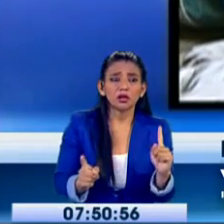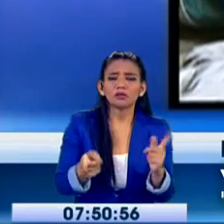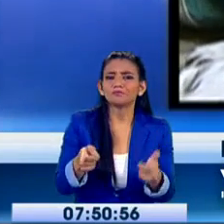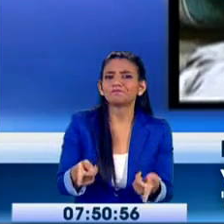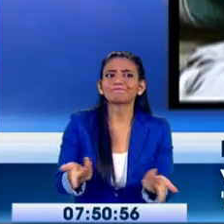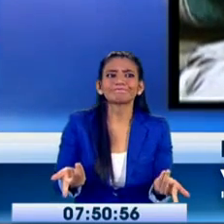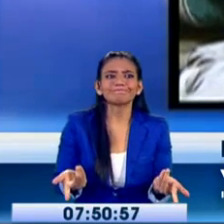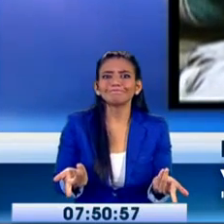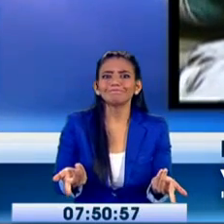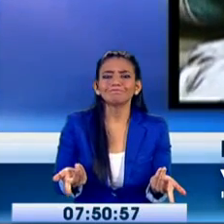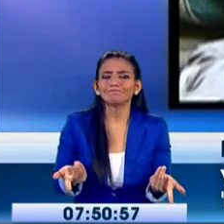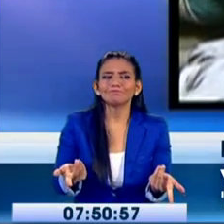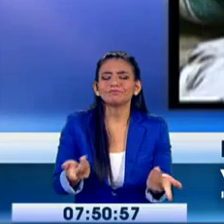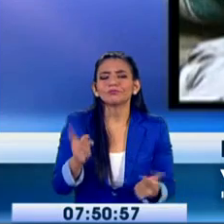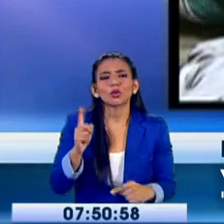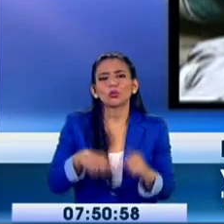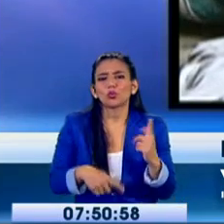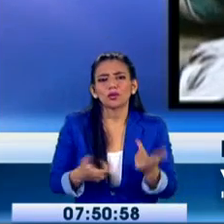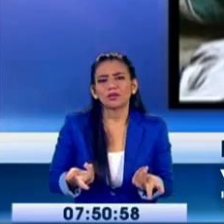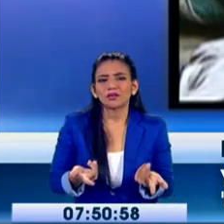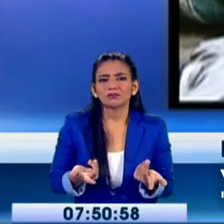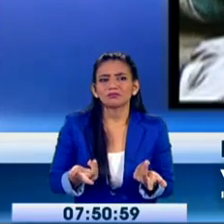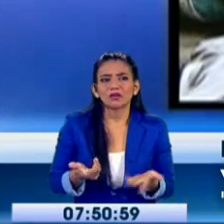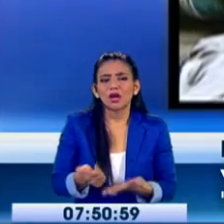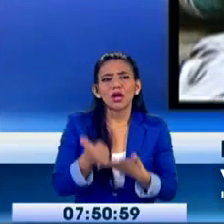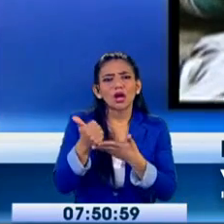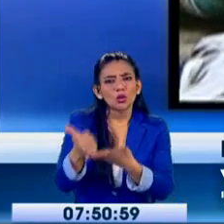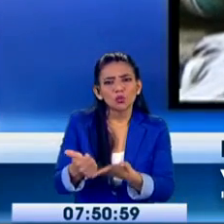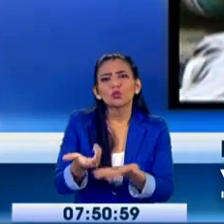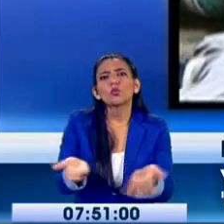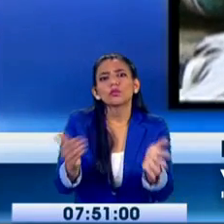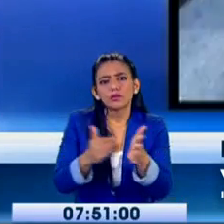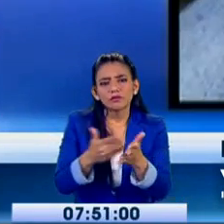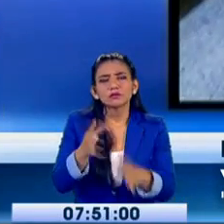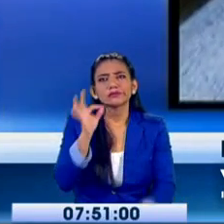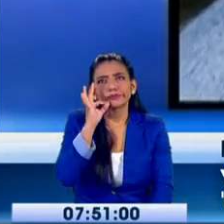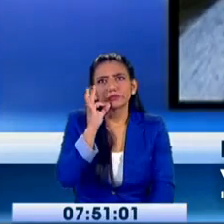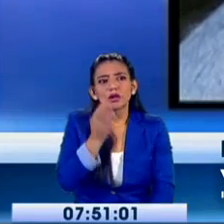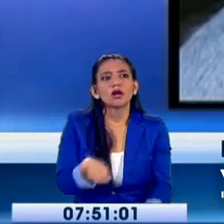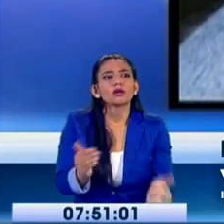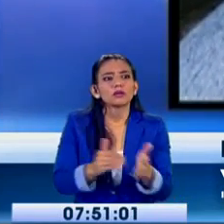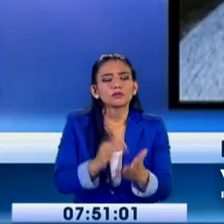hospital universitario, he ido hasta el CONCEP mismo, pero igual, vuelven a recaer.